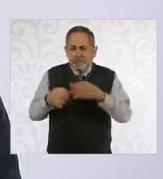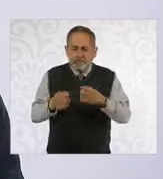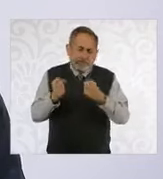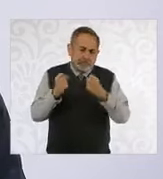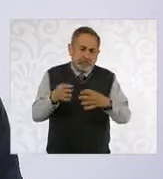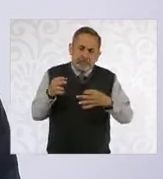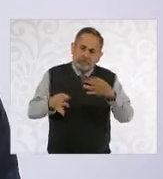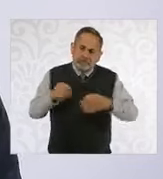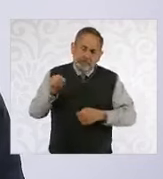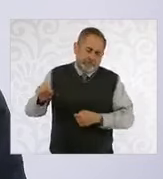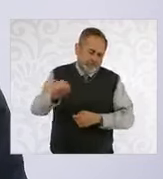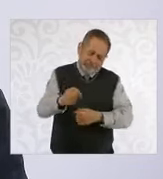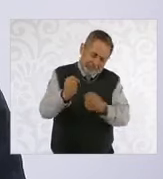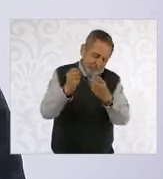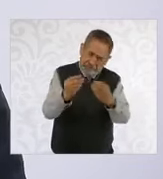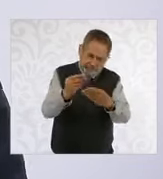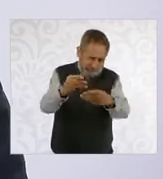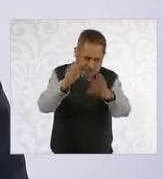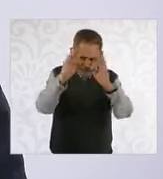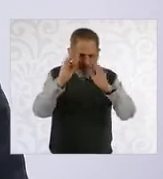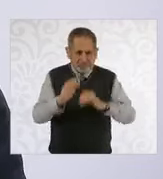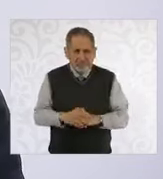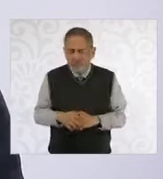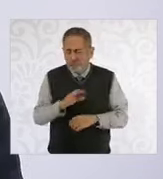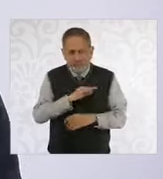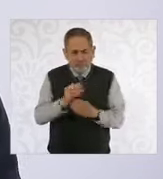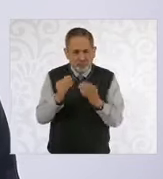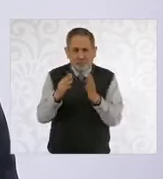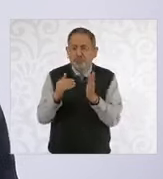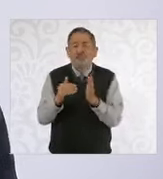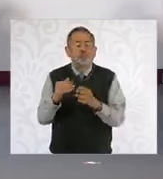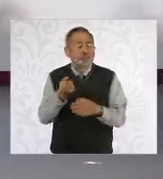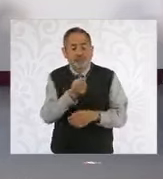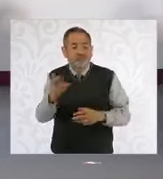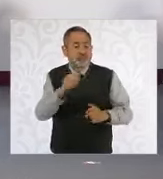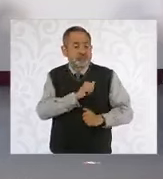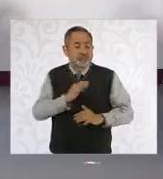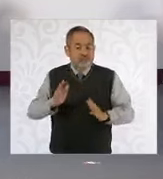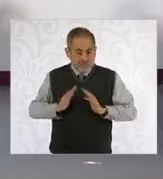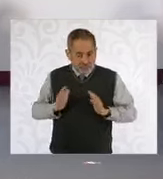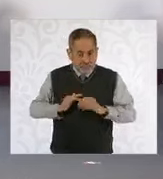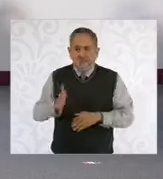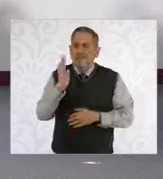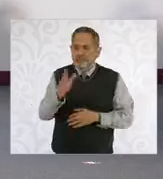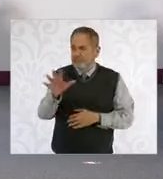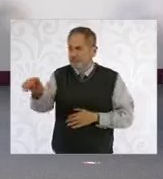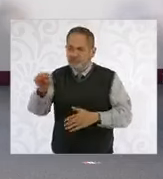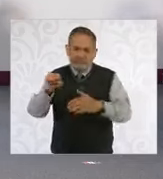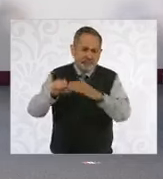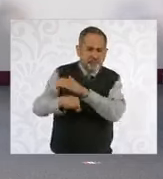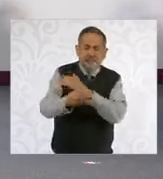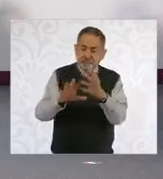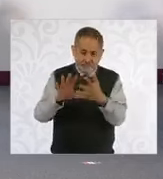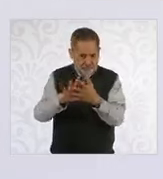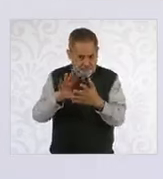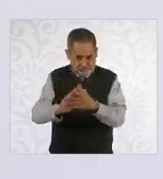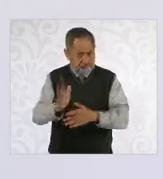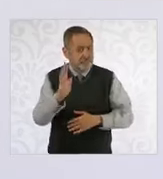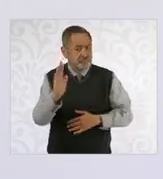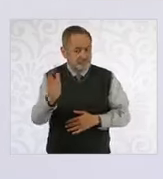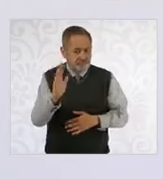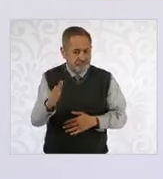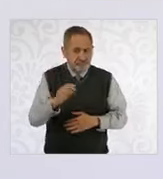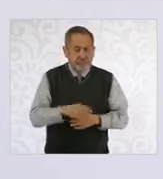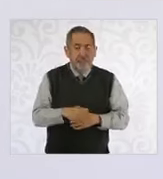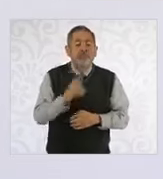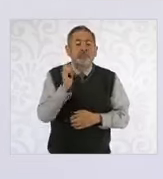estos casos, tenemos varios militares que están ya en la cárcel, pero lo más importante es que no hay